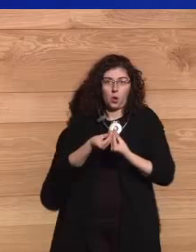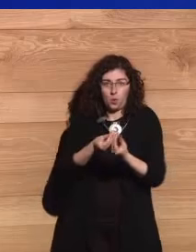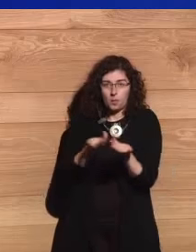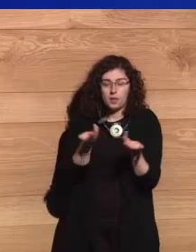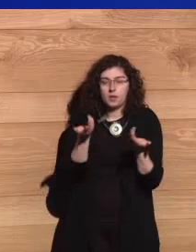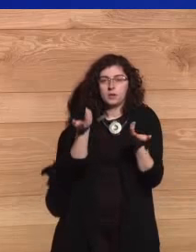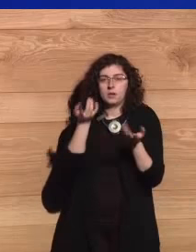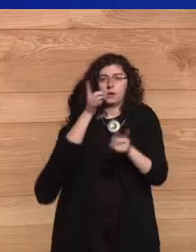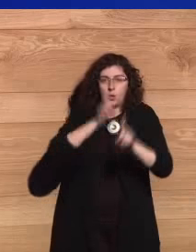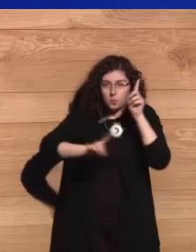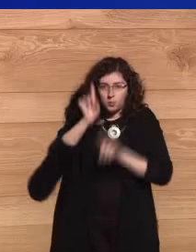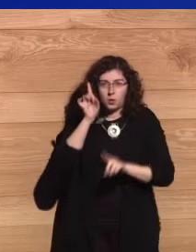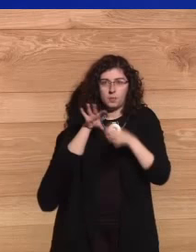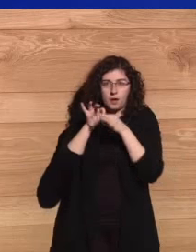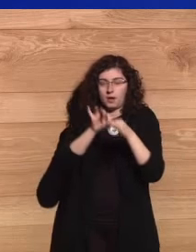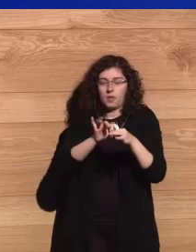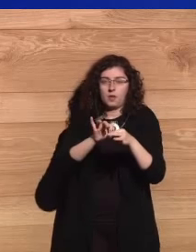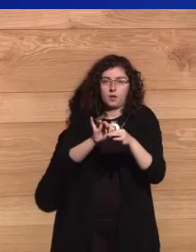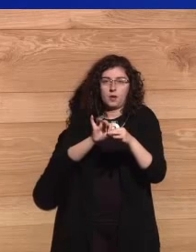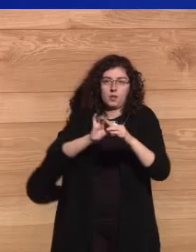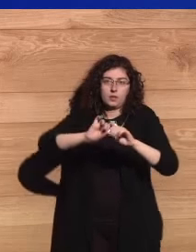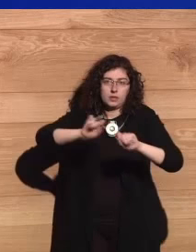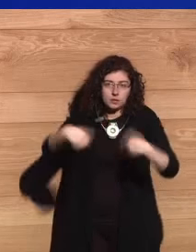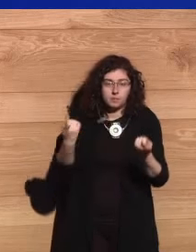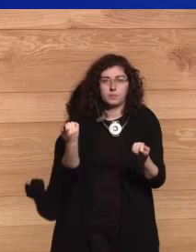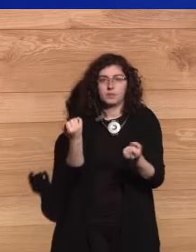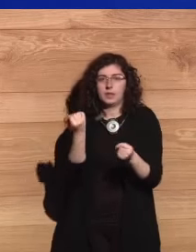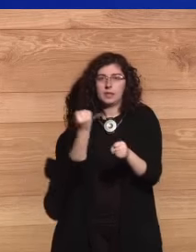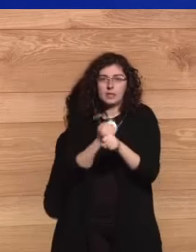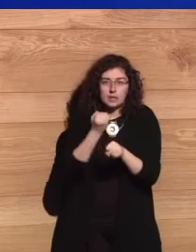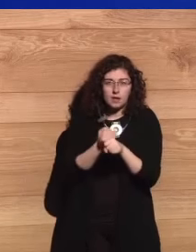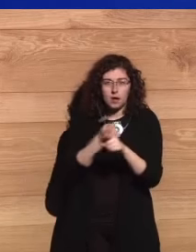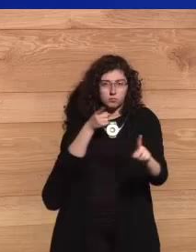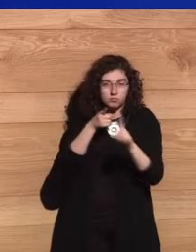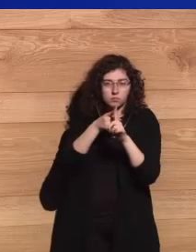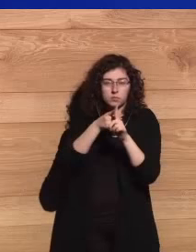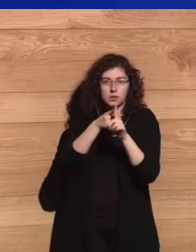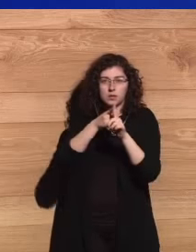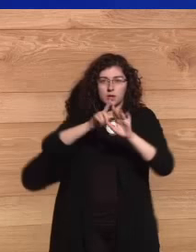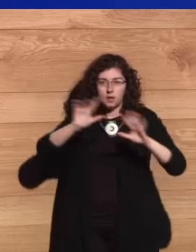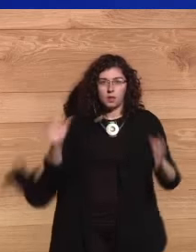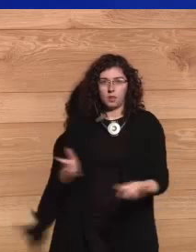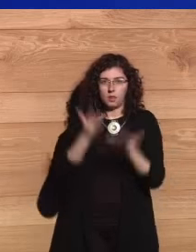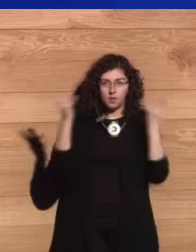ese problema de la ecología y de trabajar para aligerar